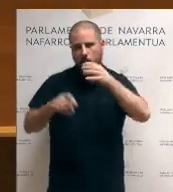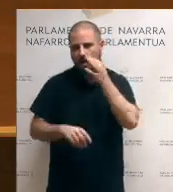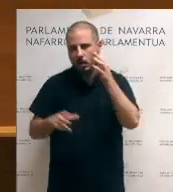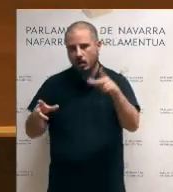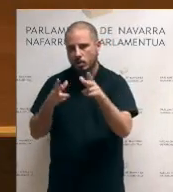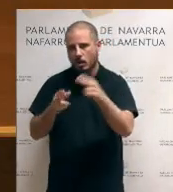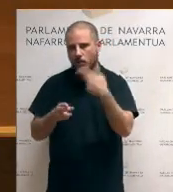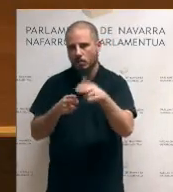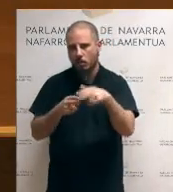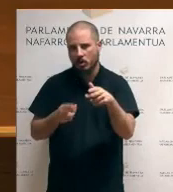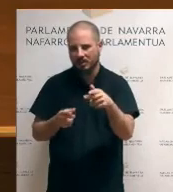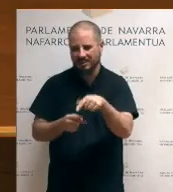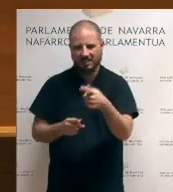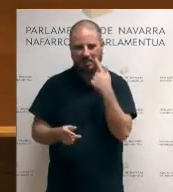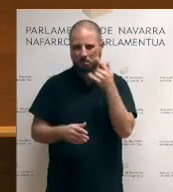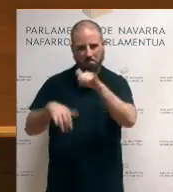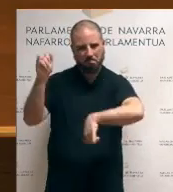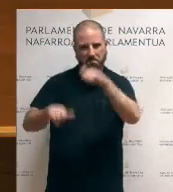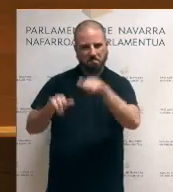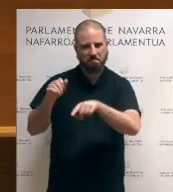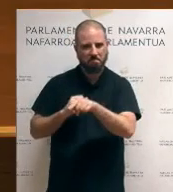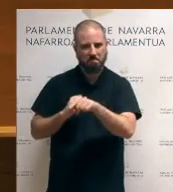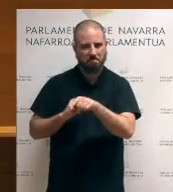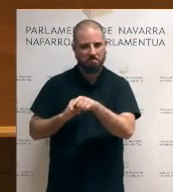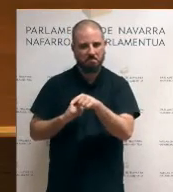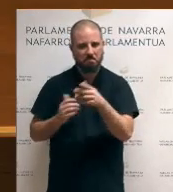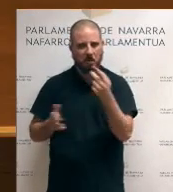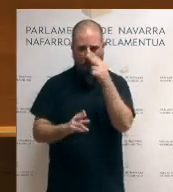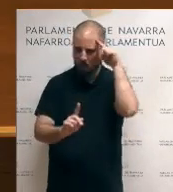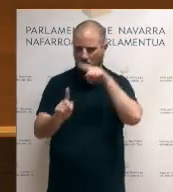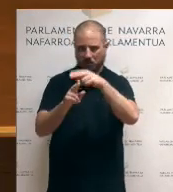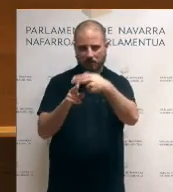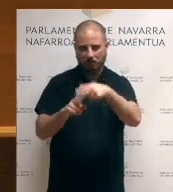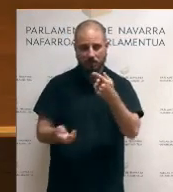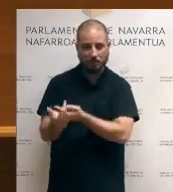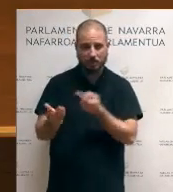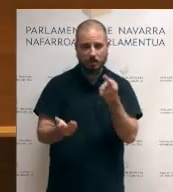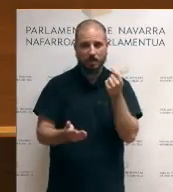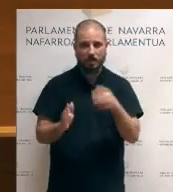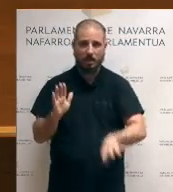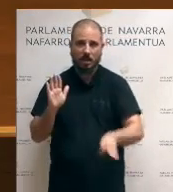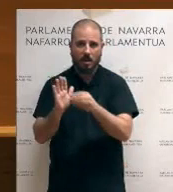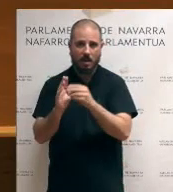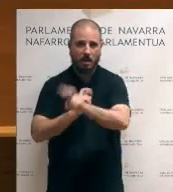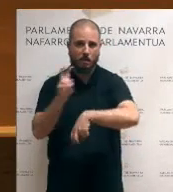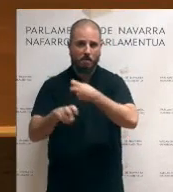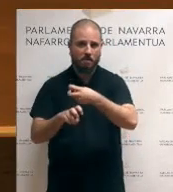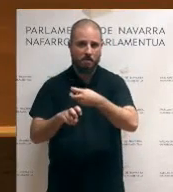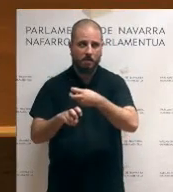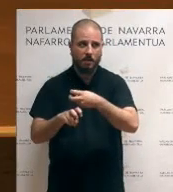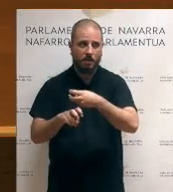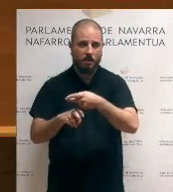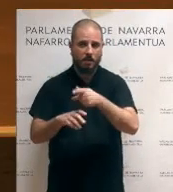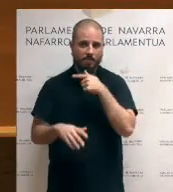Navarra distorsionada, con objetivos claramente políticos, volvemos a pedir con esta enmienda a su moción, señora Anosti,